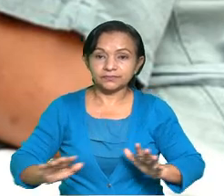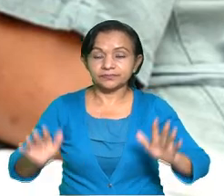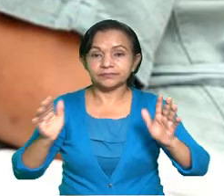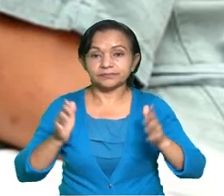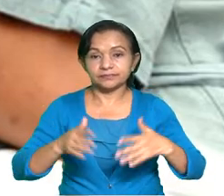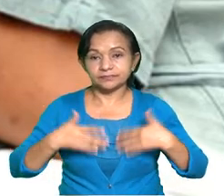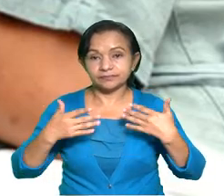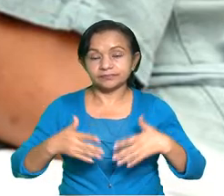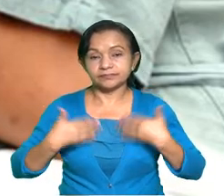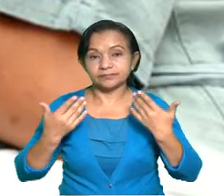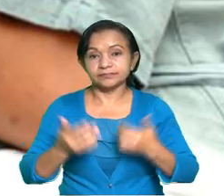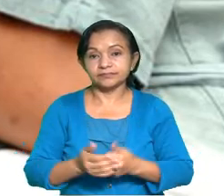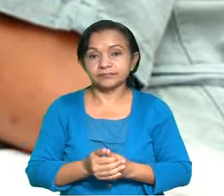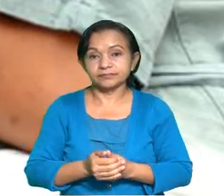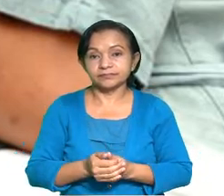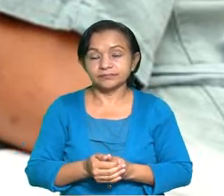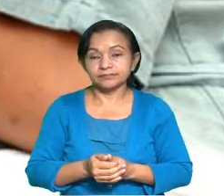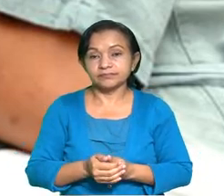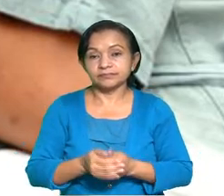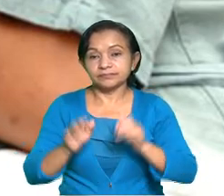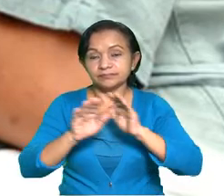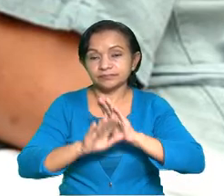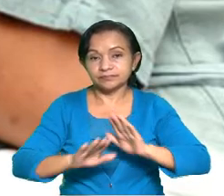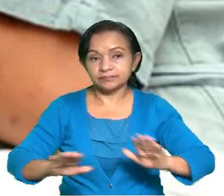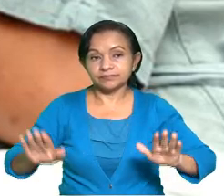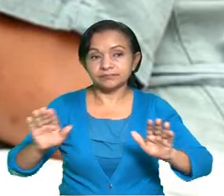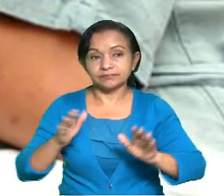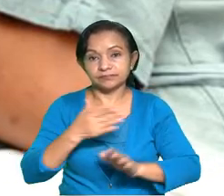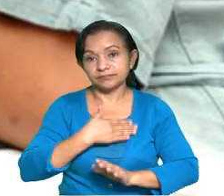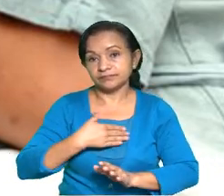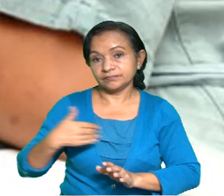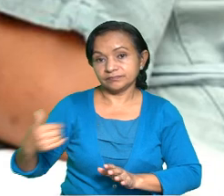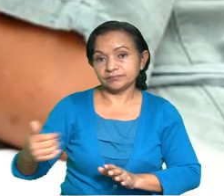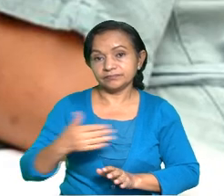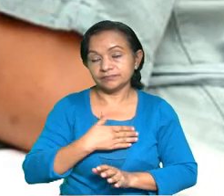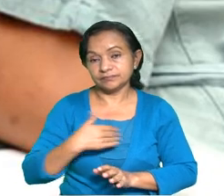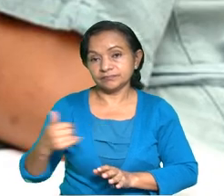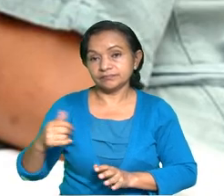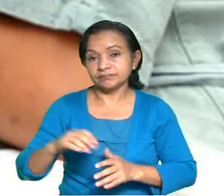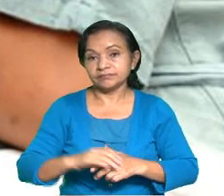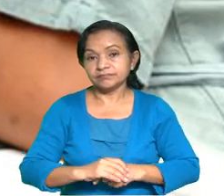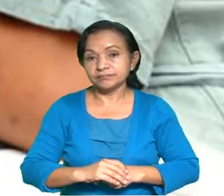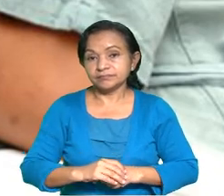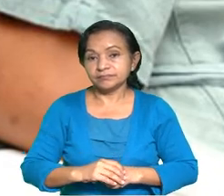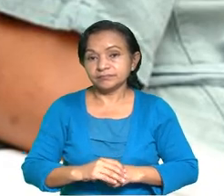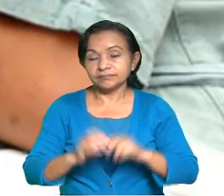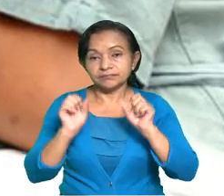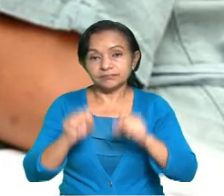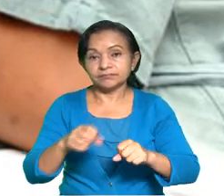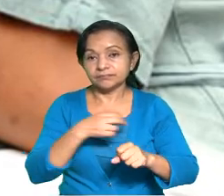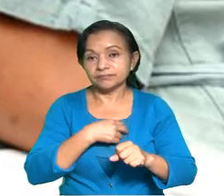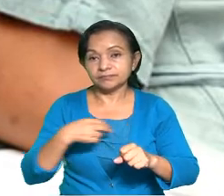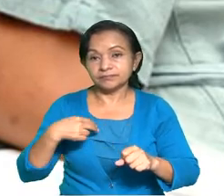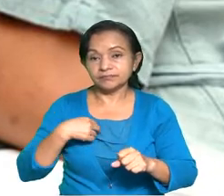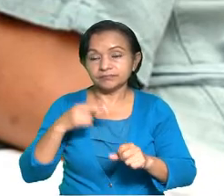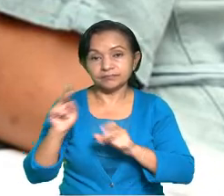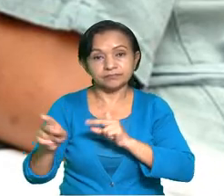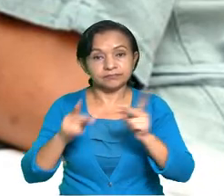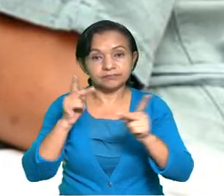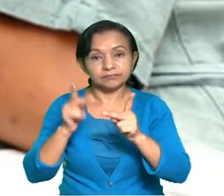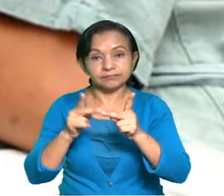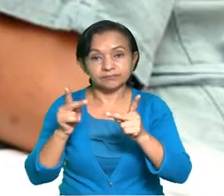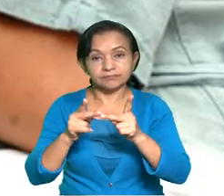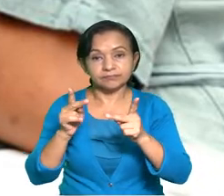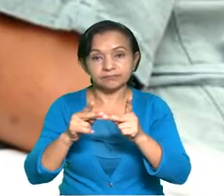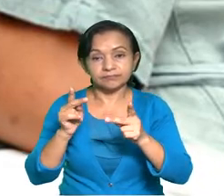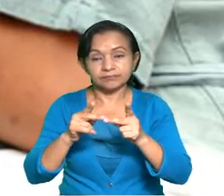pone alegre, feliz. Y pues la tranquiliza. La recuperación es mejor. La recuperación es mejor y se puede hacer perfectamente durante